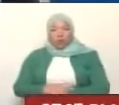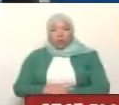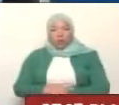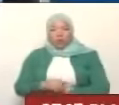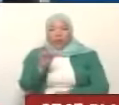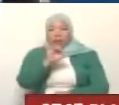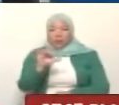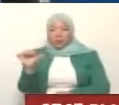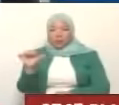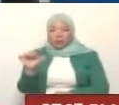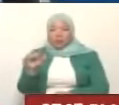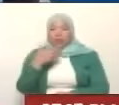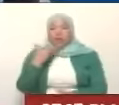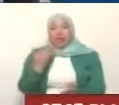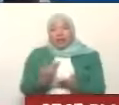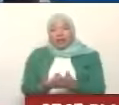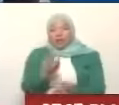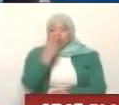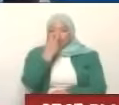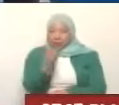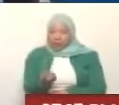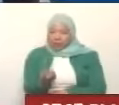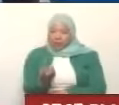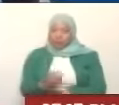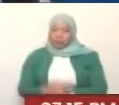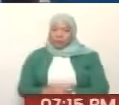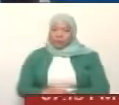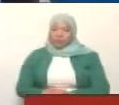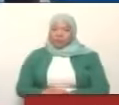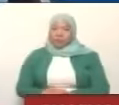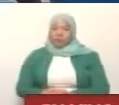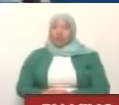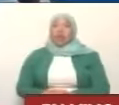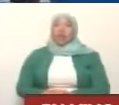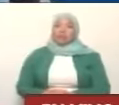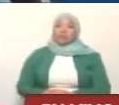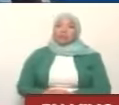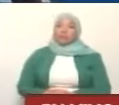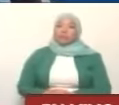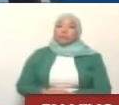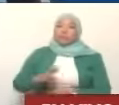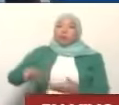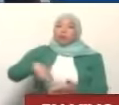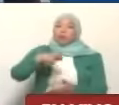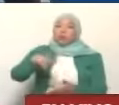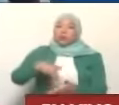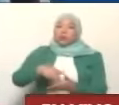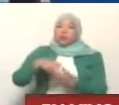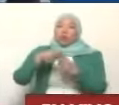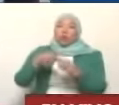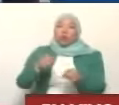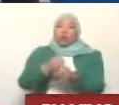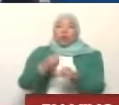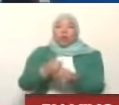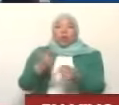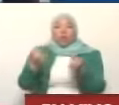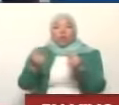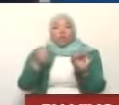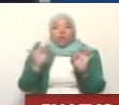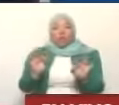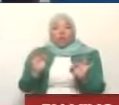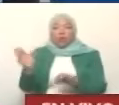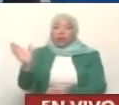Vamos a comenzar, presidente, gracias por la invitación, leyendo una noticia en el ámbito nacional. Dice, realizan primer foro de zonas económicas especiales